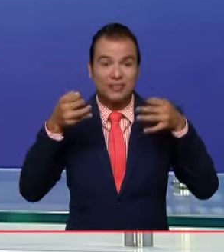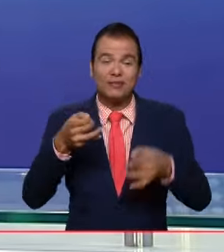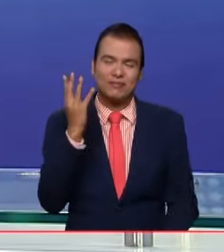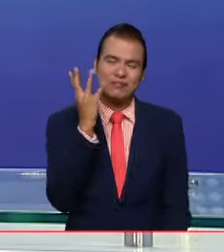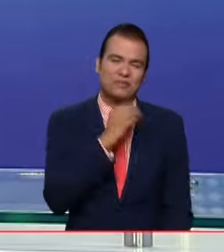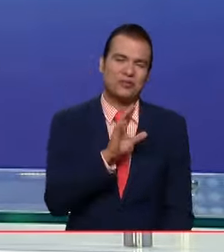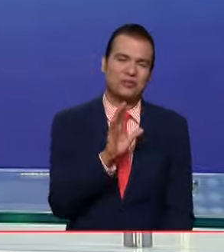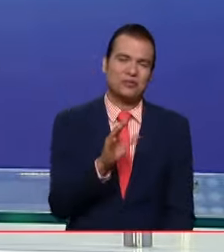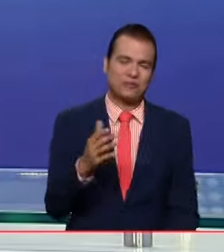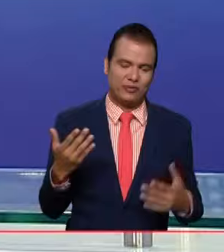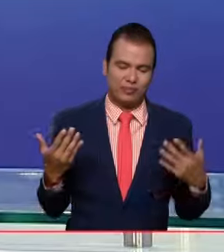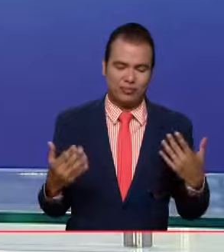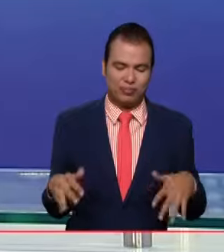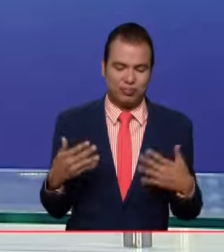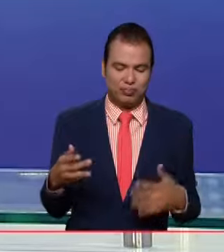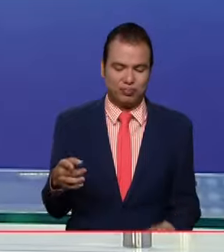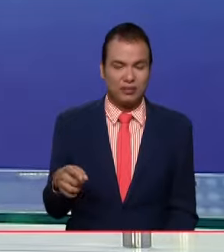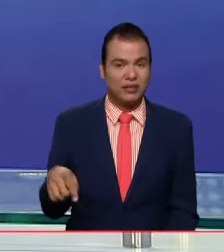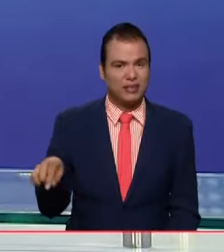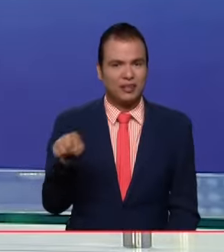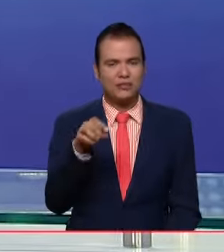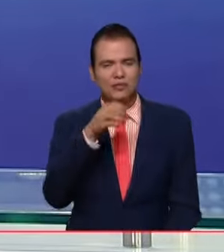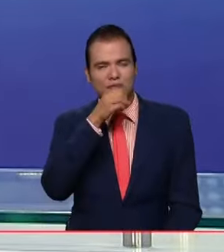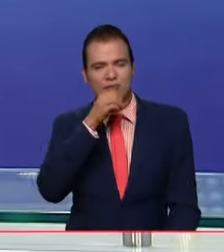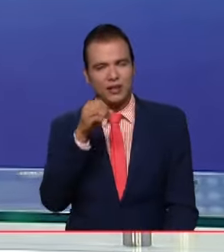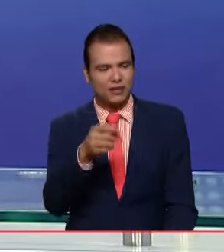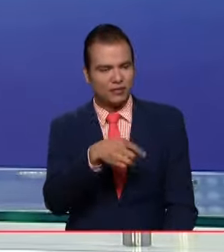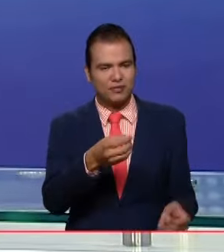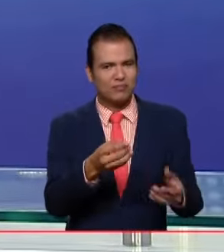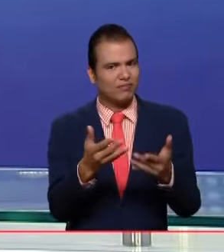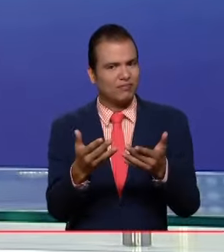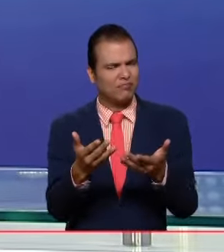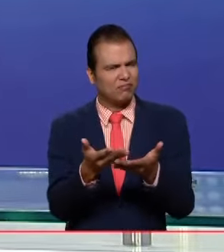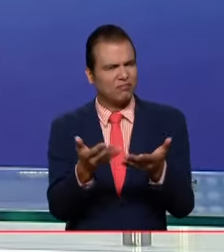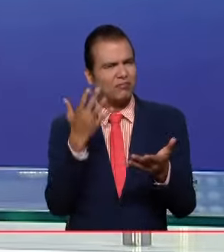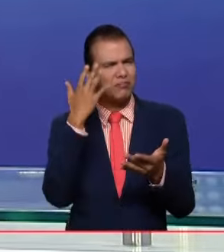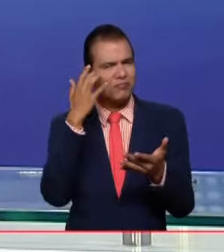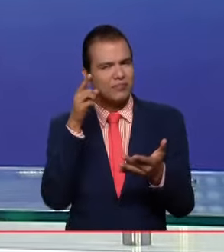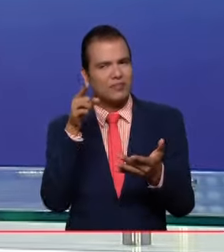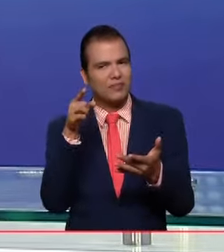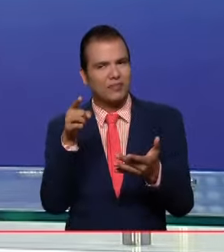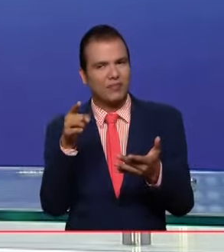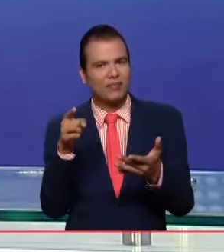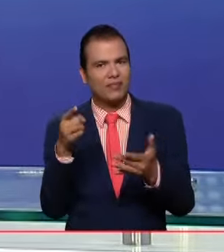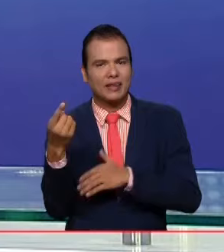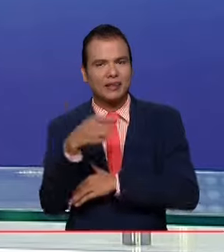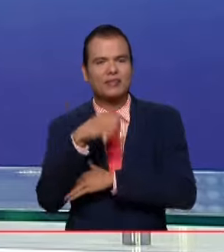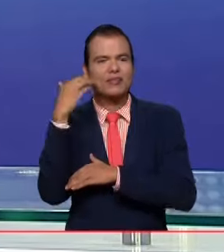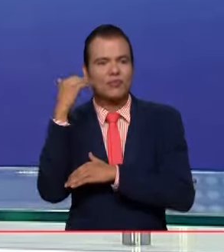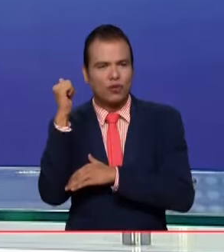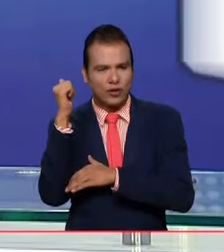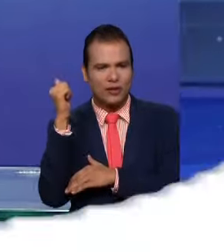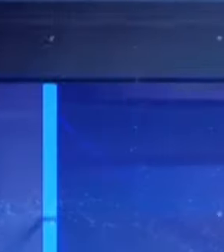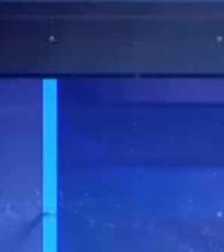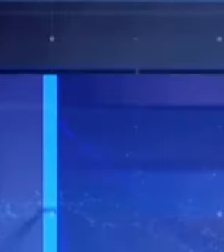diferentes sectores, quienes se unieron para celebrar el Día de la Mujer en el Centro de Bienestar Casa del Mendigo.